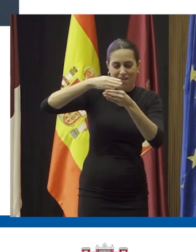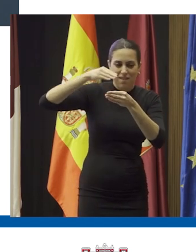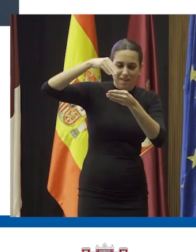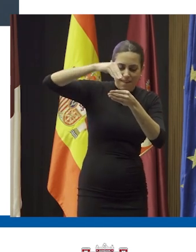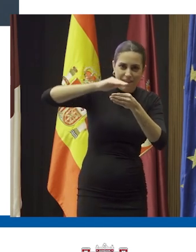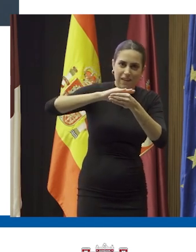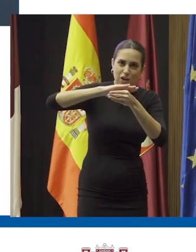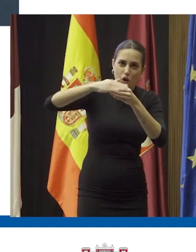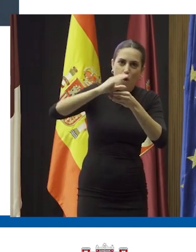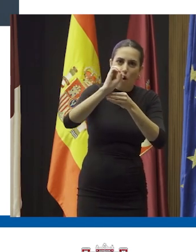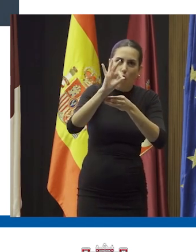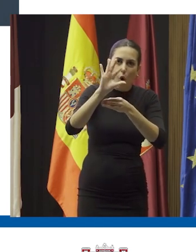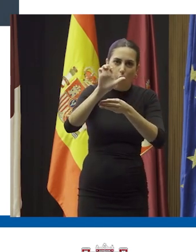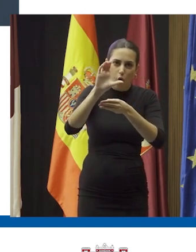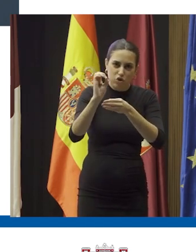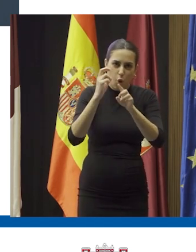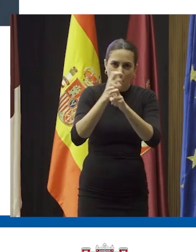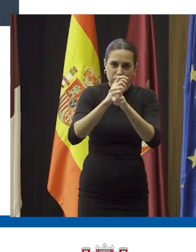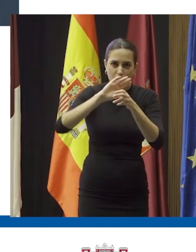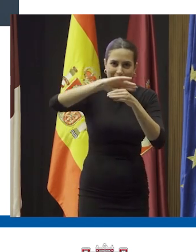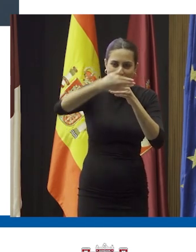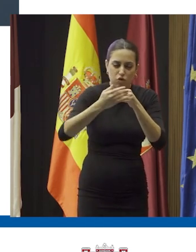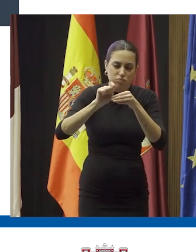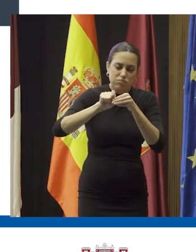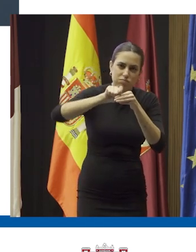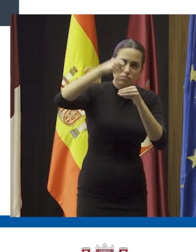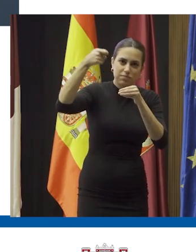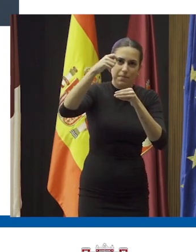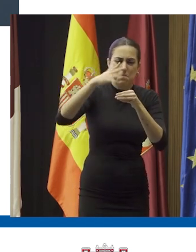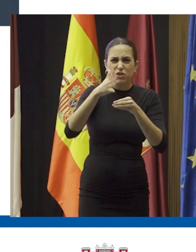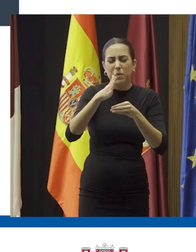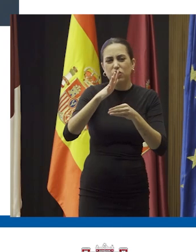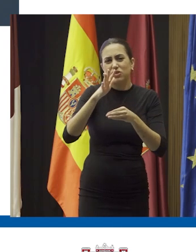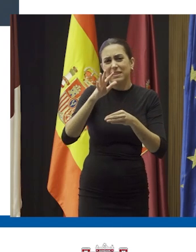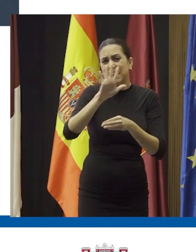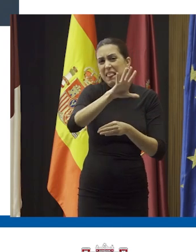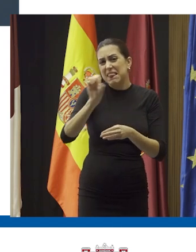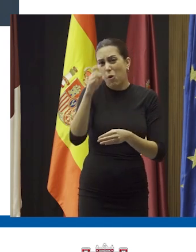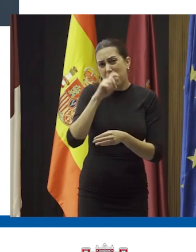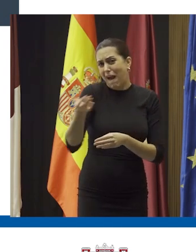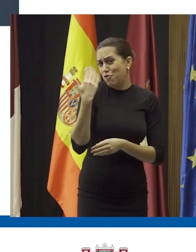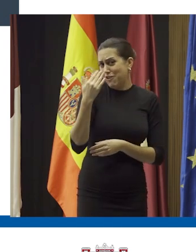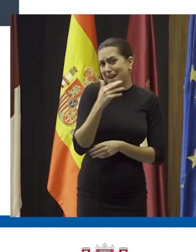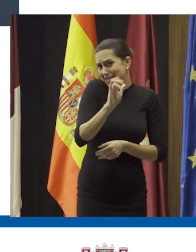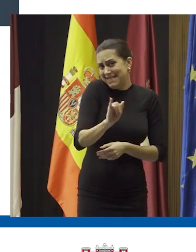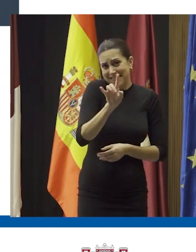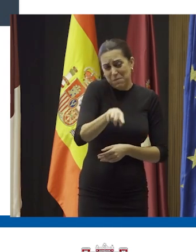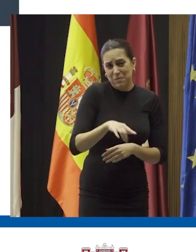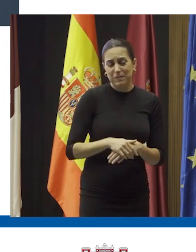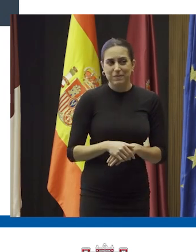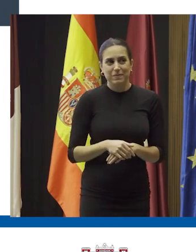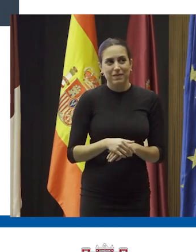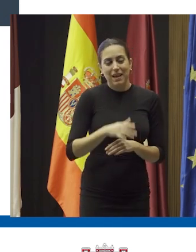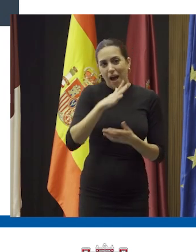óseo del cráneo. Se ha usado hasta prácticamente hace 50 años. Hoy hacen lo mismo los neurocirujanos, pero con un